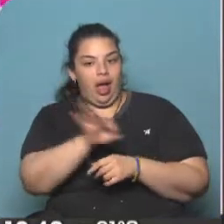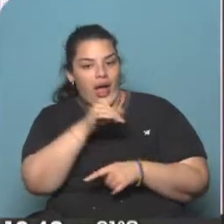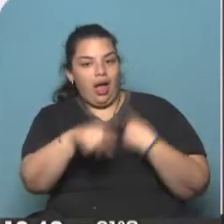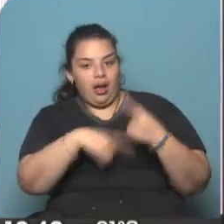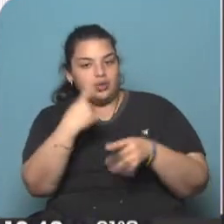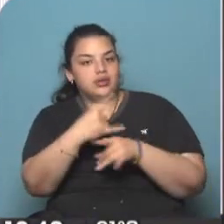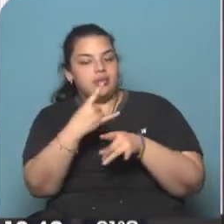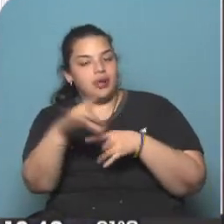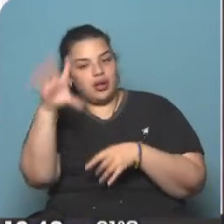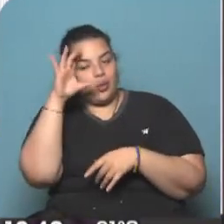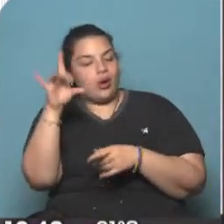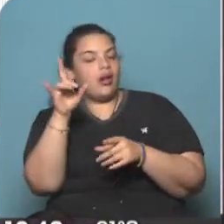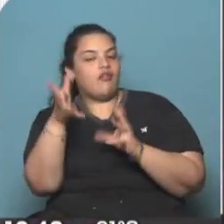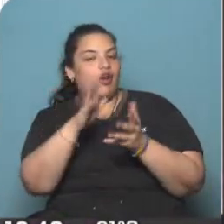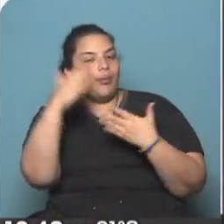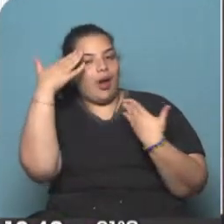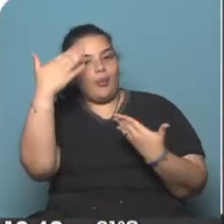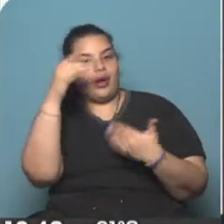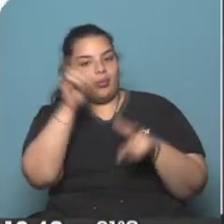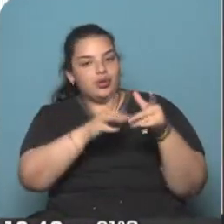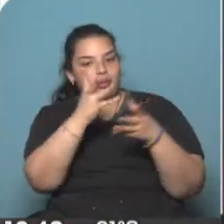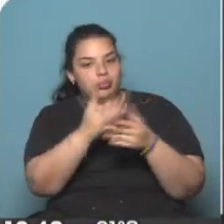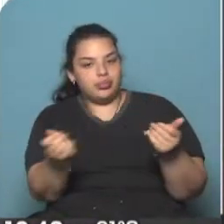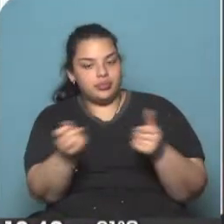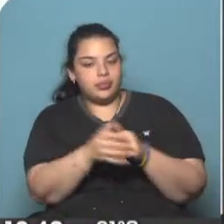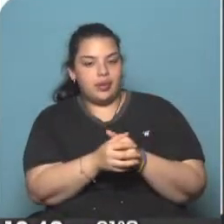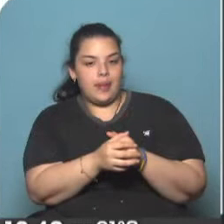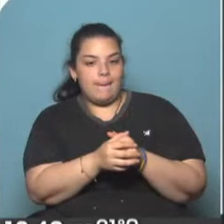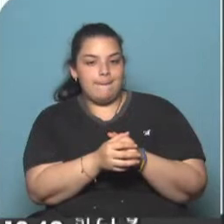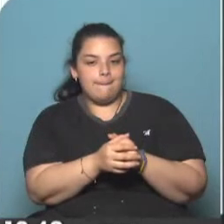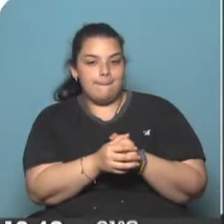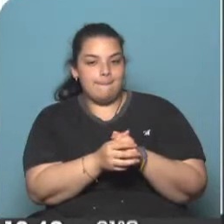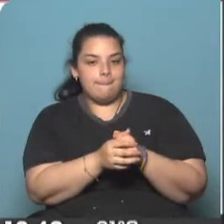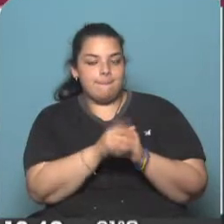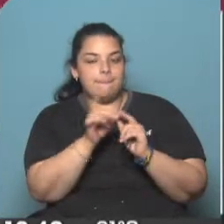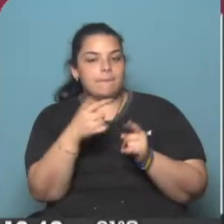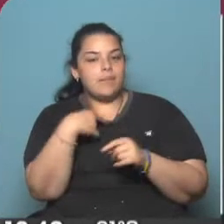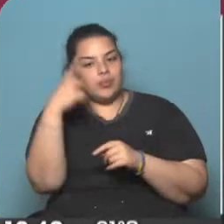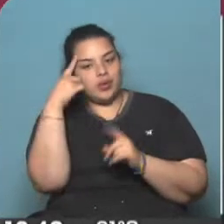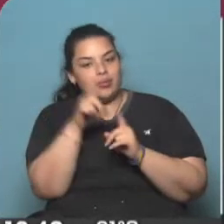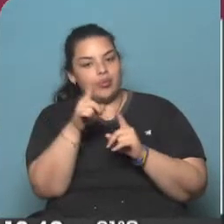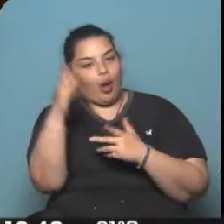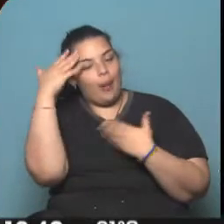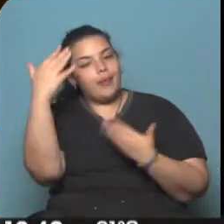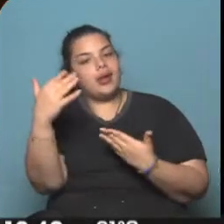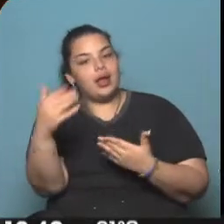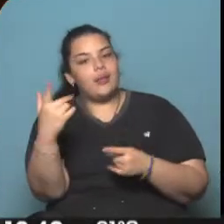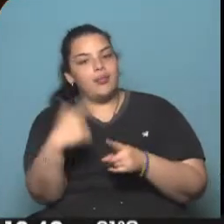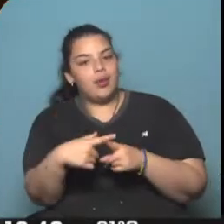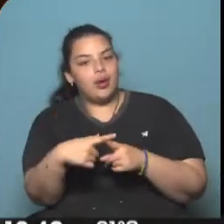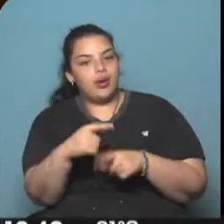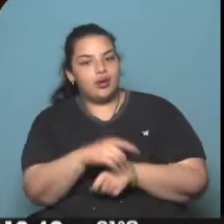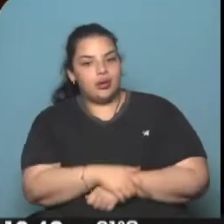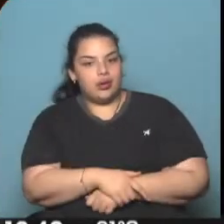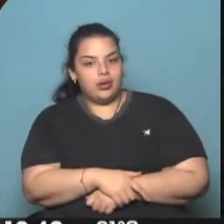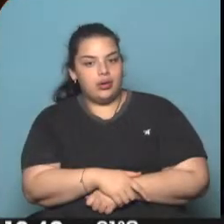los desaparecidos, razón por la cual me parece que la conmemoración tiene que ver con el hecho de una